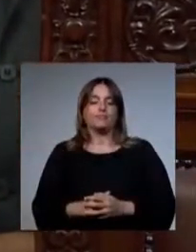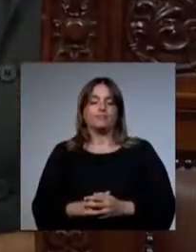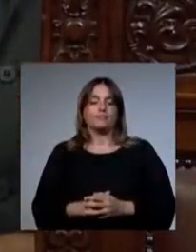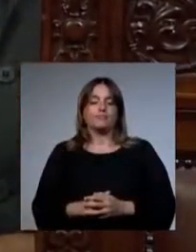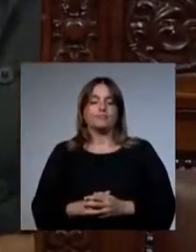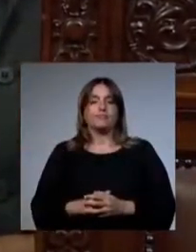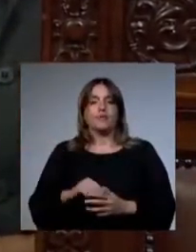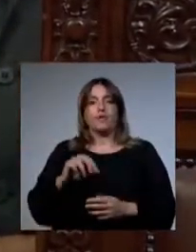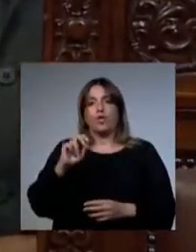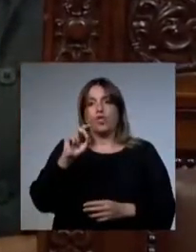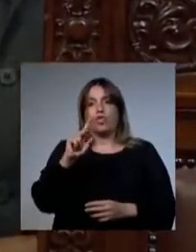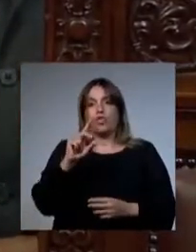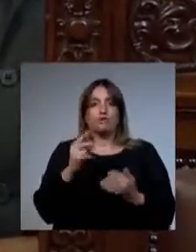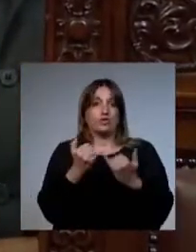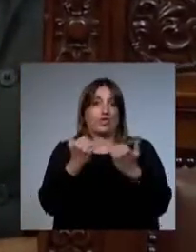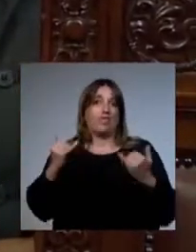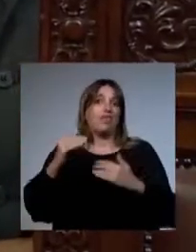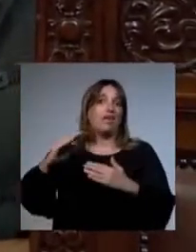12 días después,